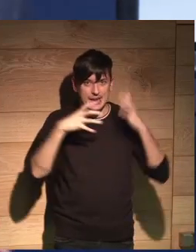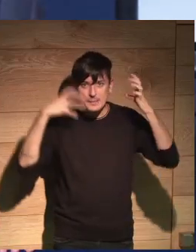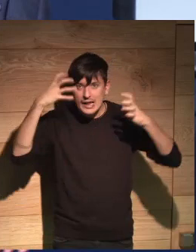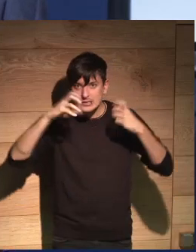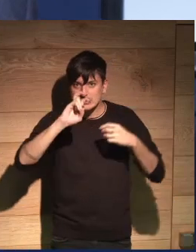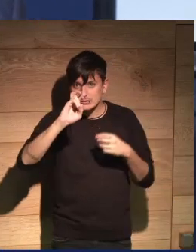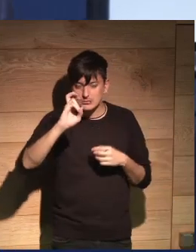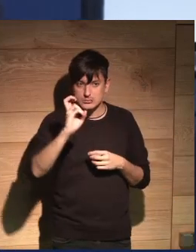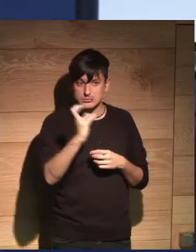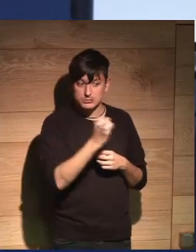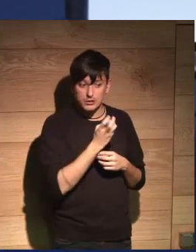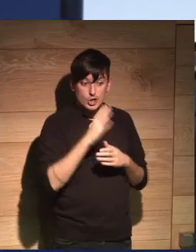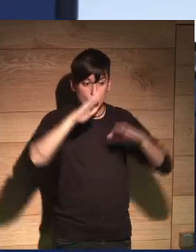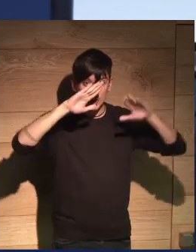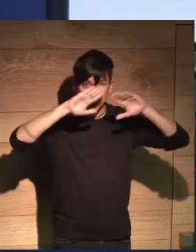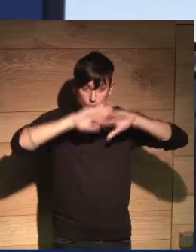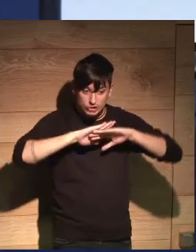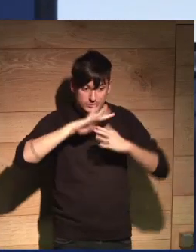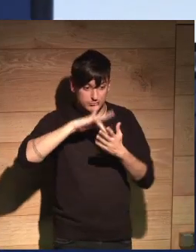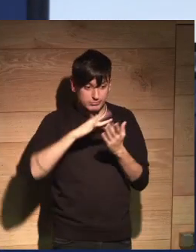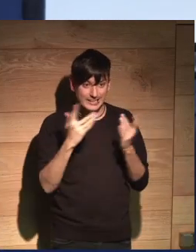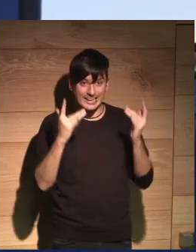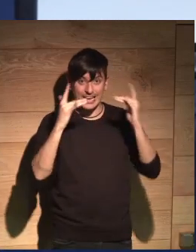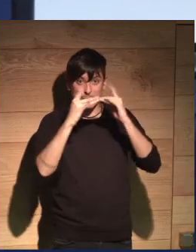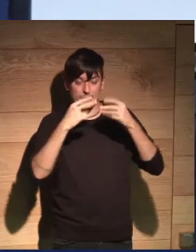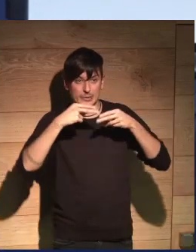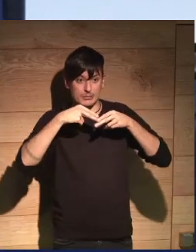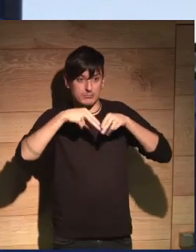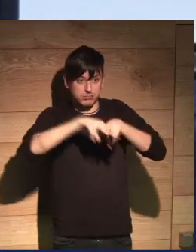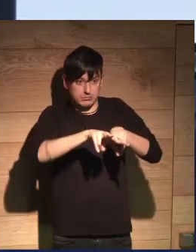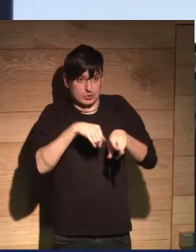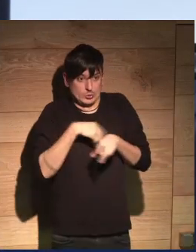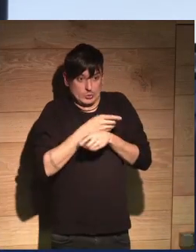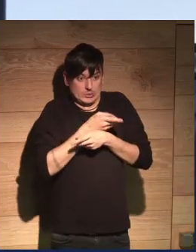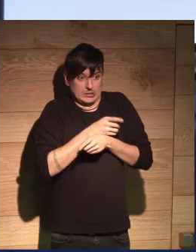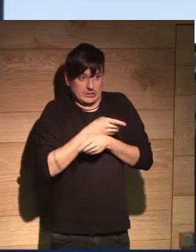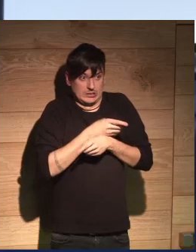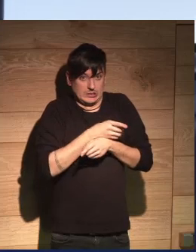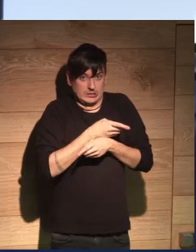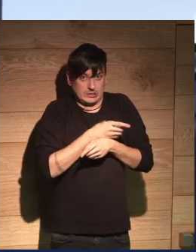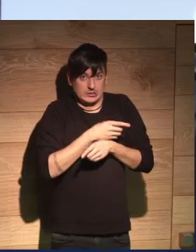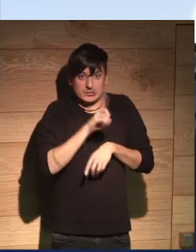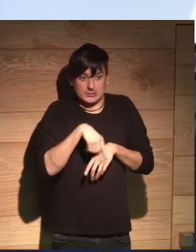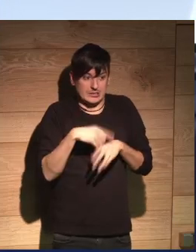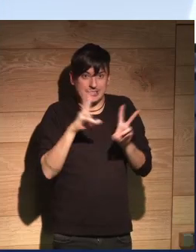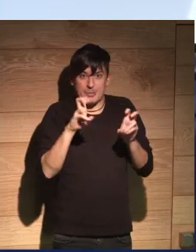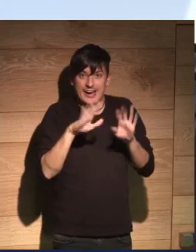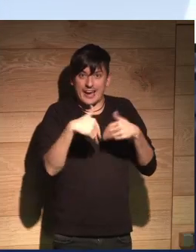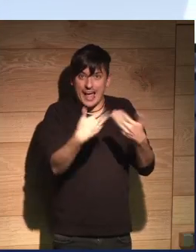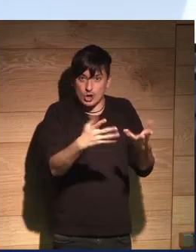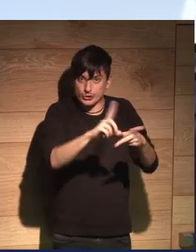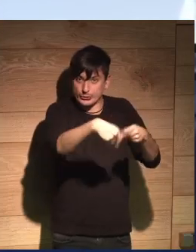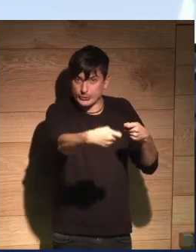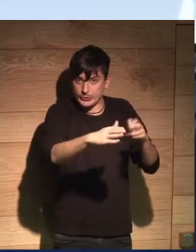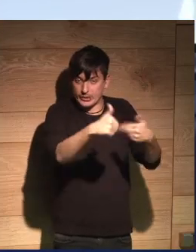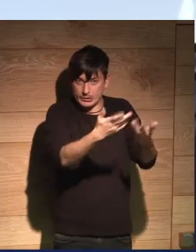acostamos por la noche, el Día de Reyes? Pues yo todavía me sigo poniendo nerviosísimo por los regalos. Y me sigo poniendo nervioso y nos cuesta dormir. ¿Qué es lo que